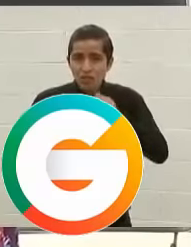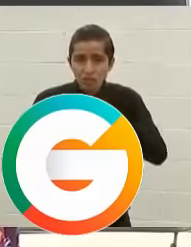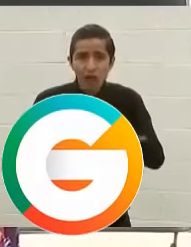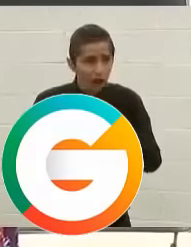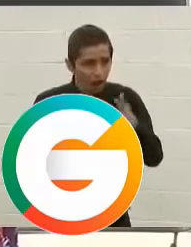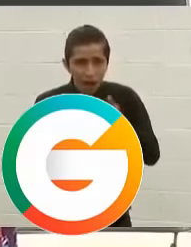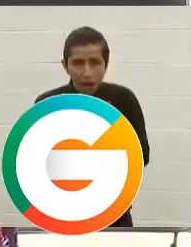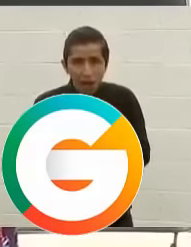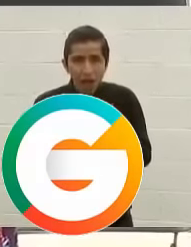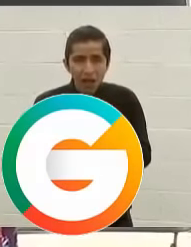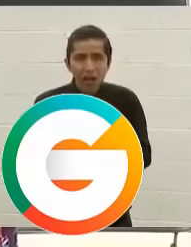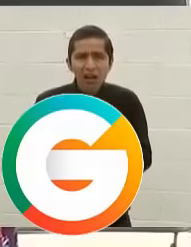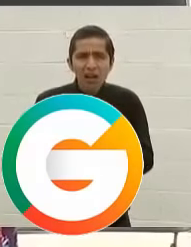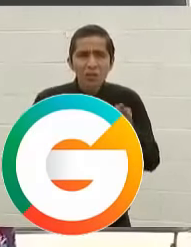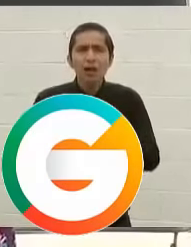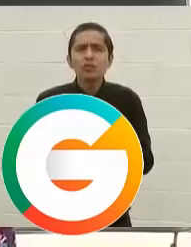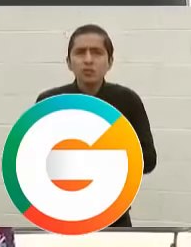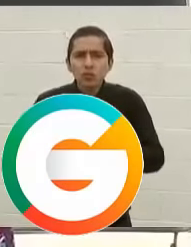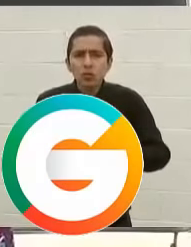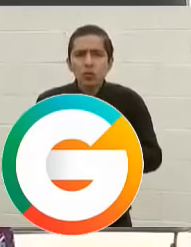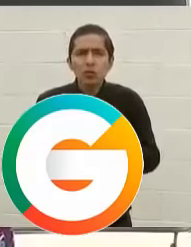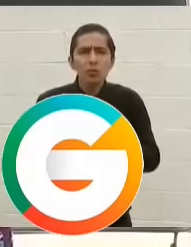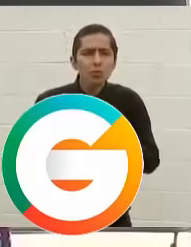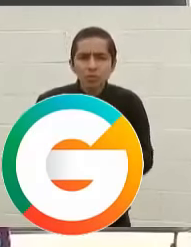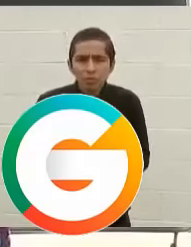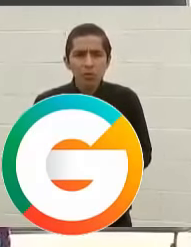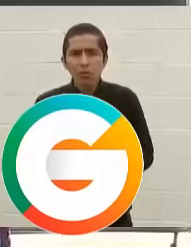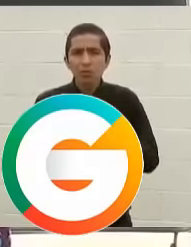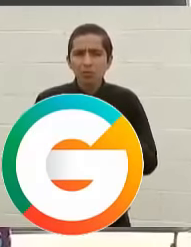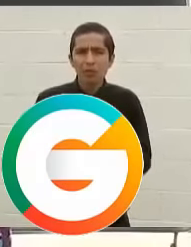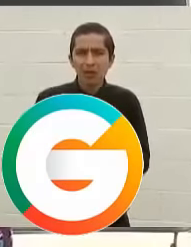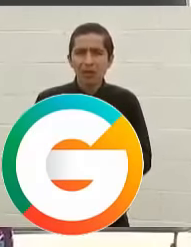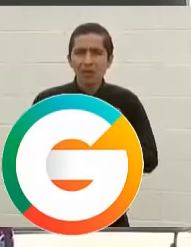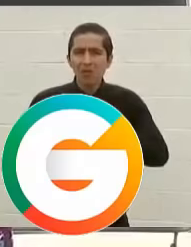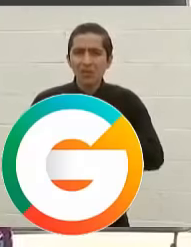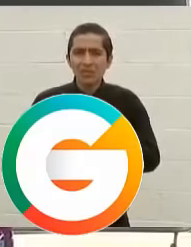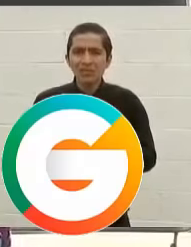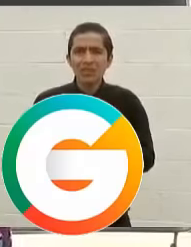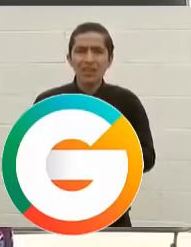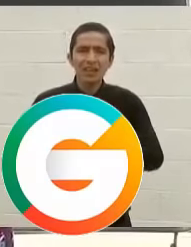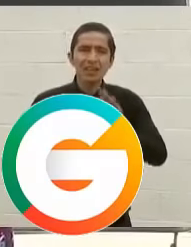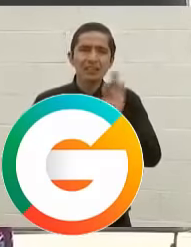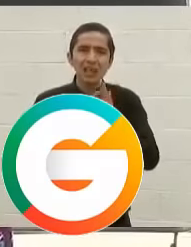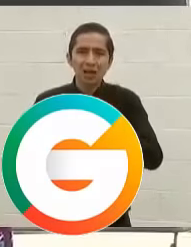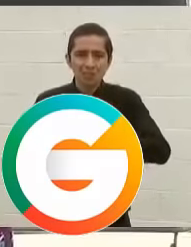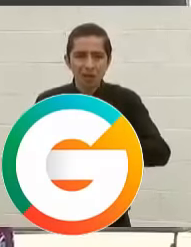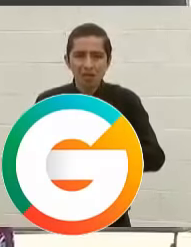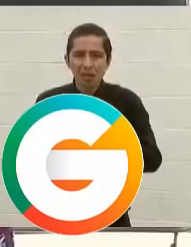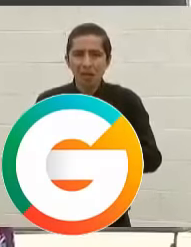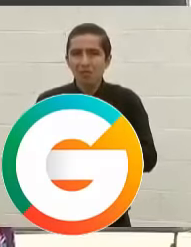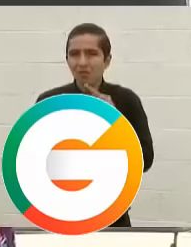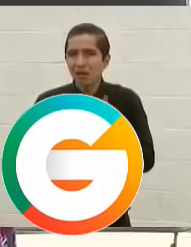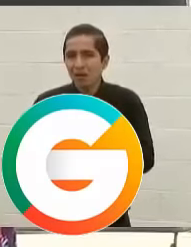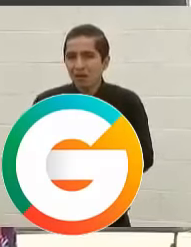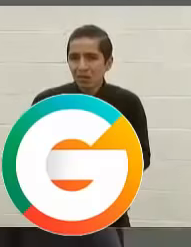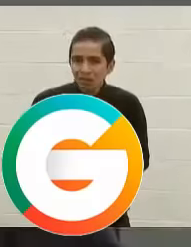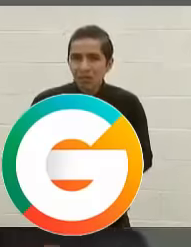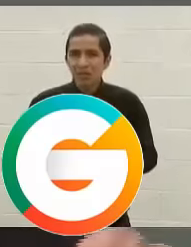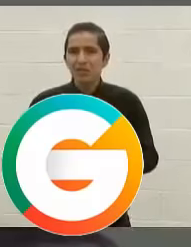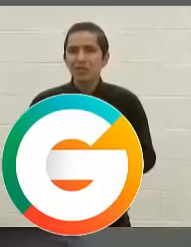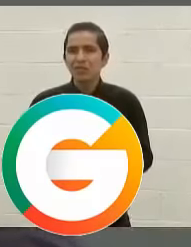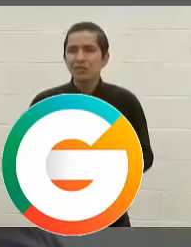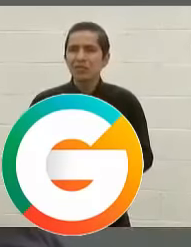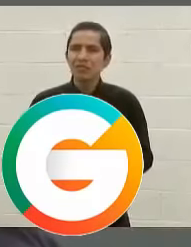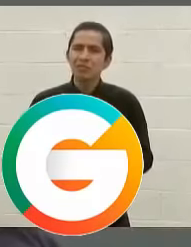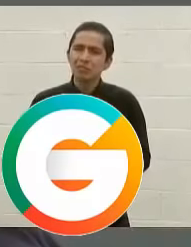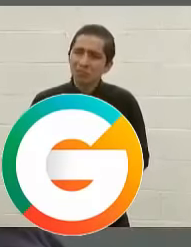vincular estos dos hechos, porque bueno, representaría, supongo, una amenaza al estado de este cártel en particular.